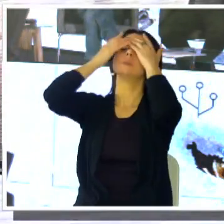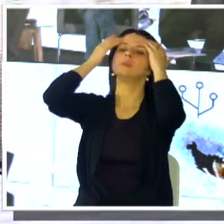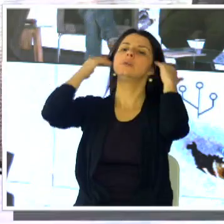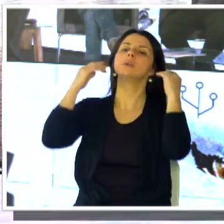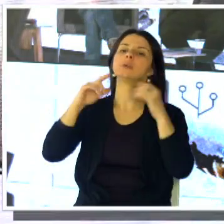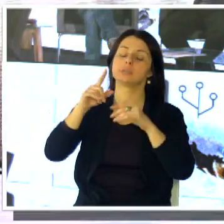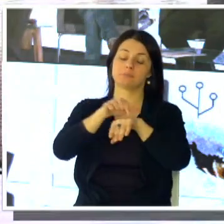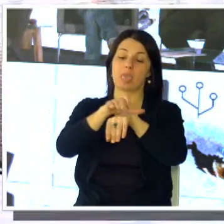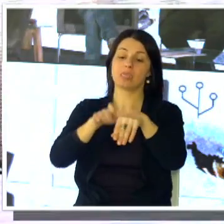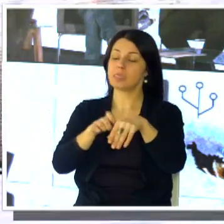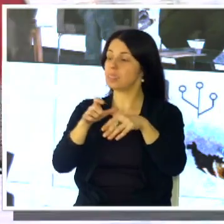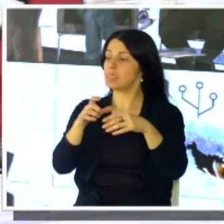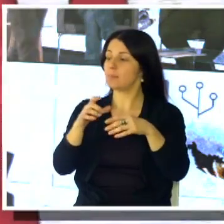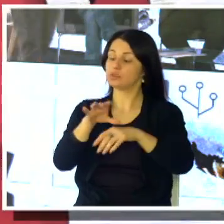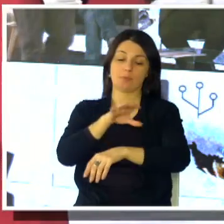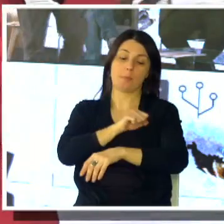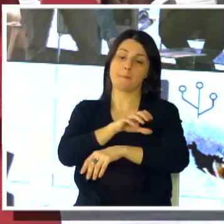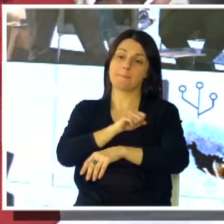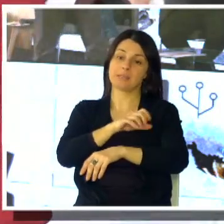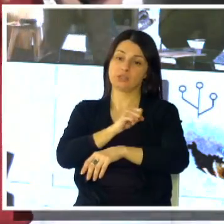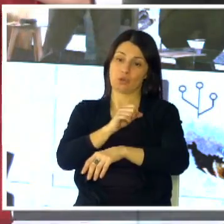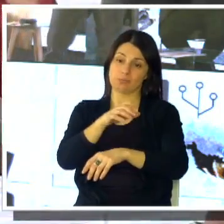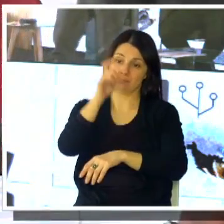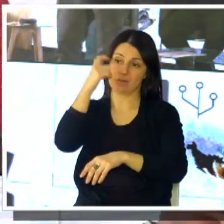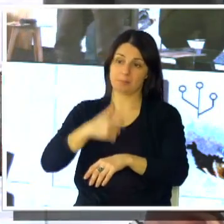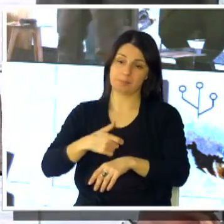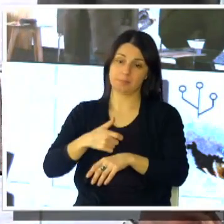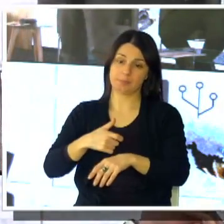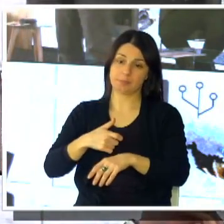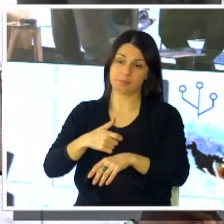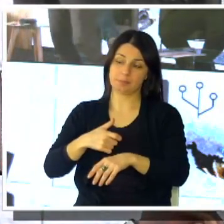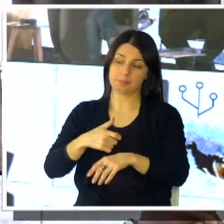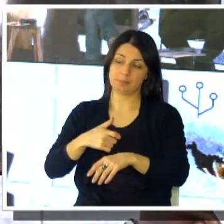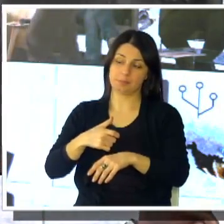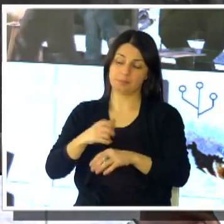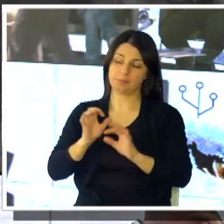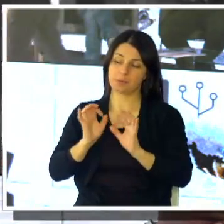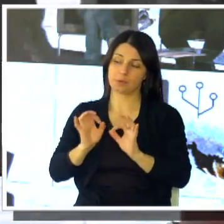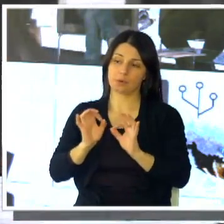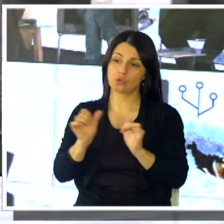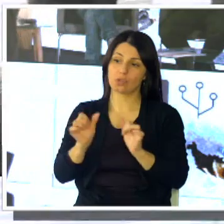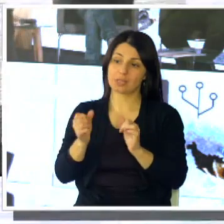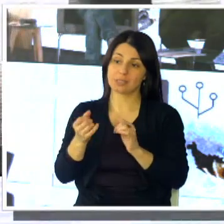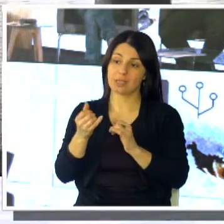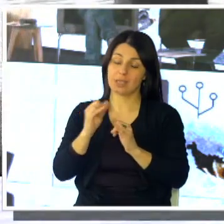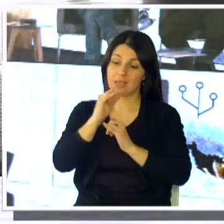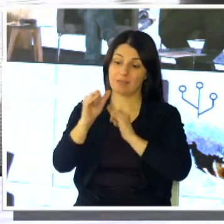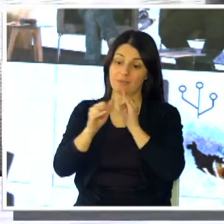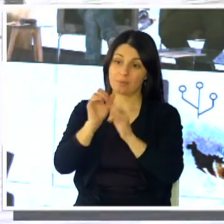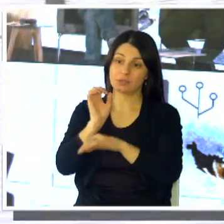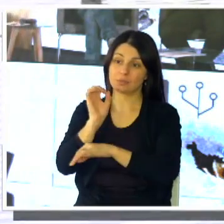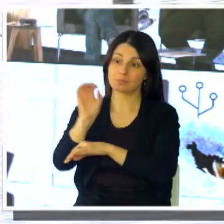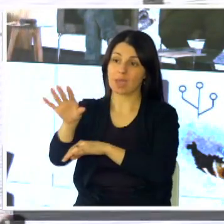es un dispositivo que toma la presión arterial y concretamente envía los datos a